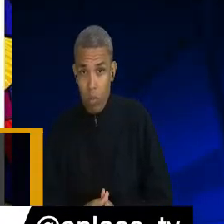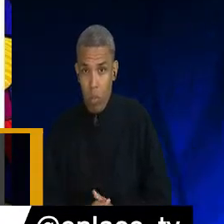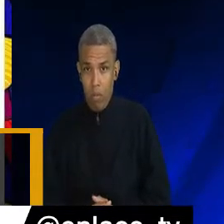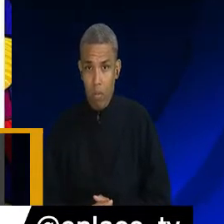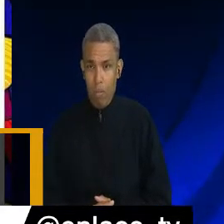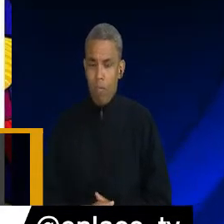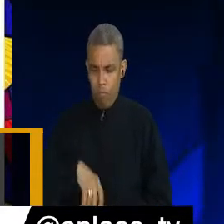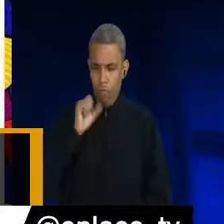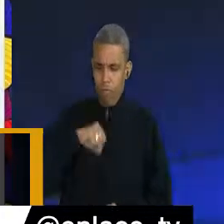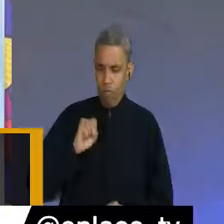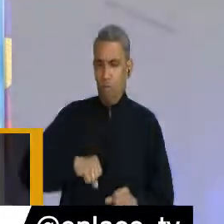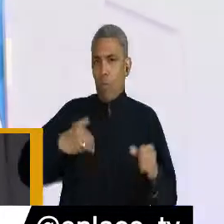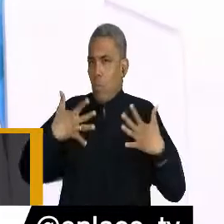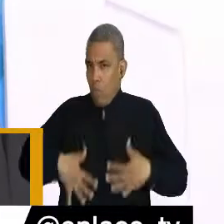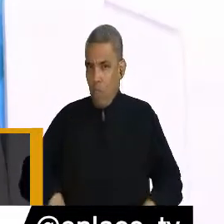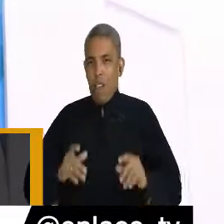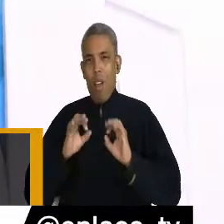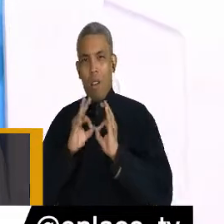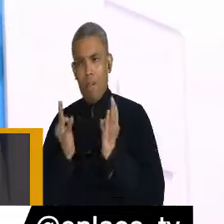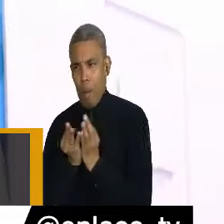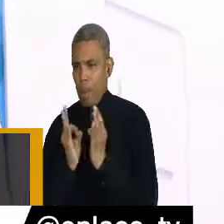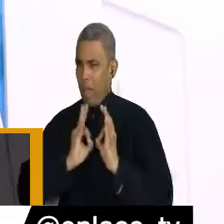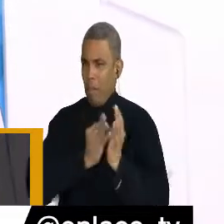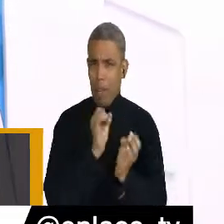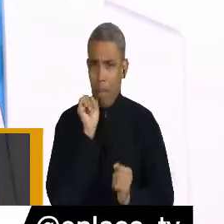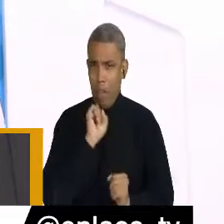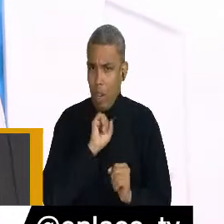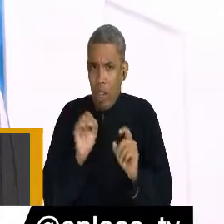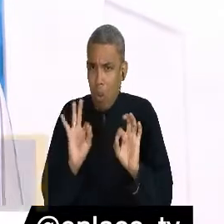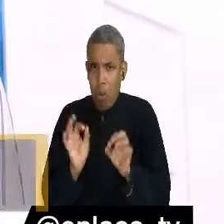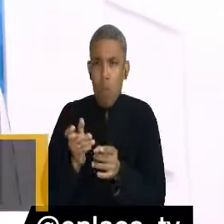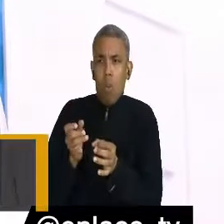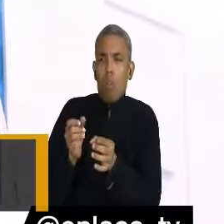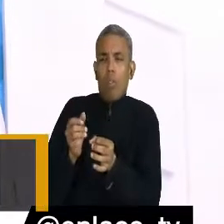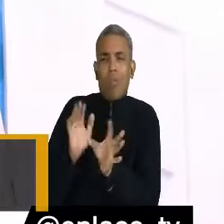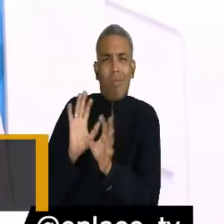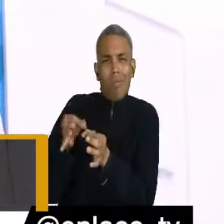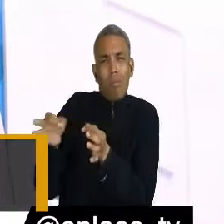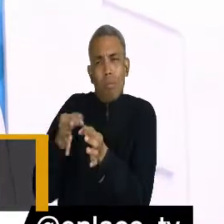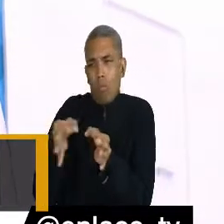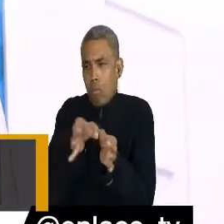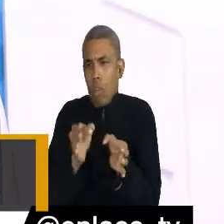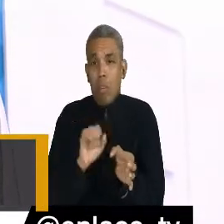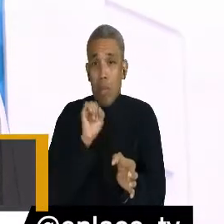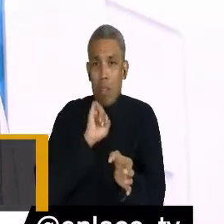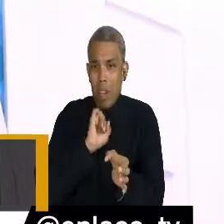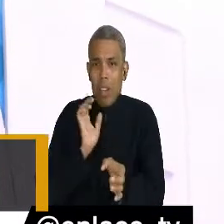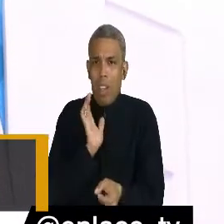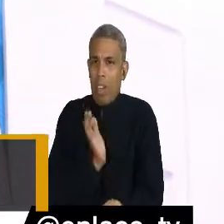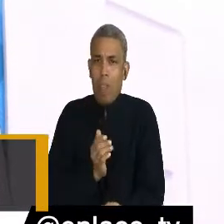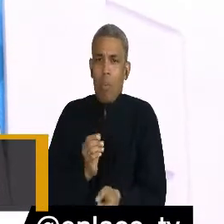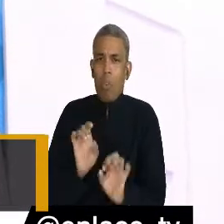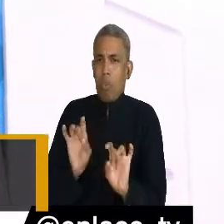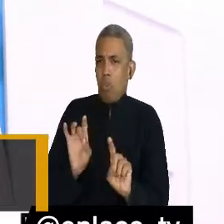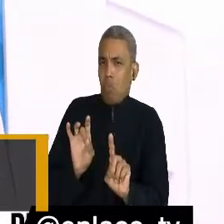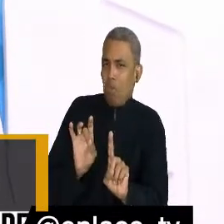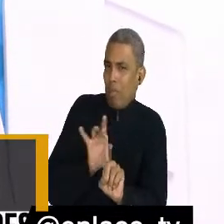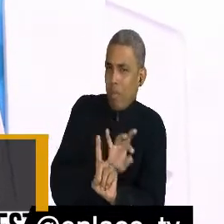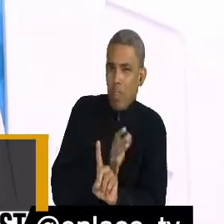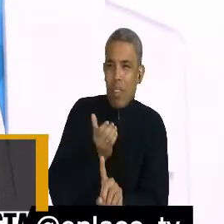todas las familias de aquí de Barranca Bermeja, ciudades aledañas, en las cuales desean